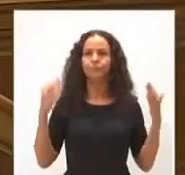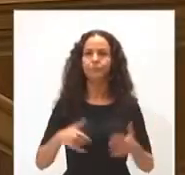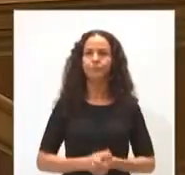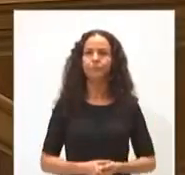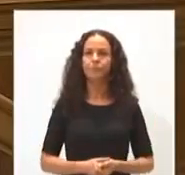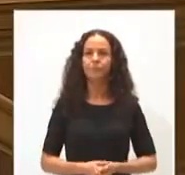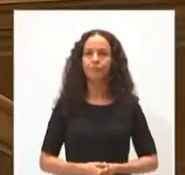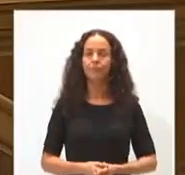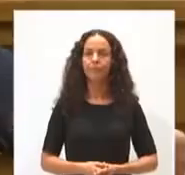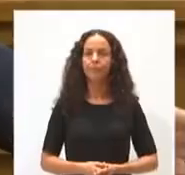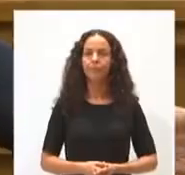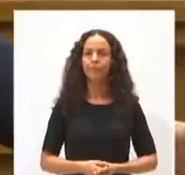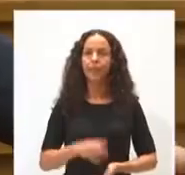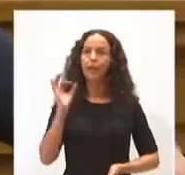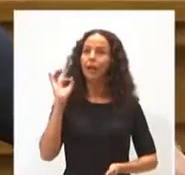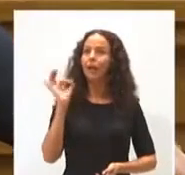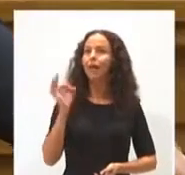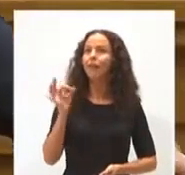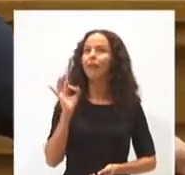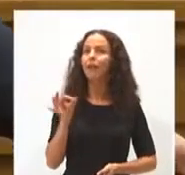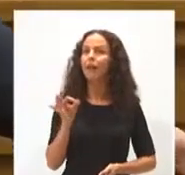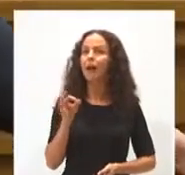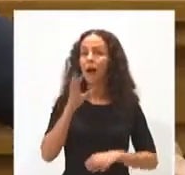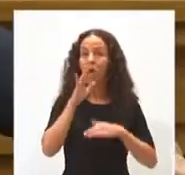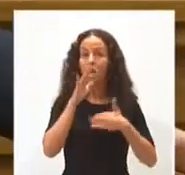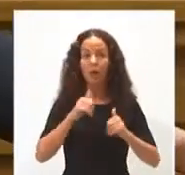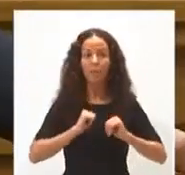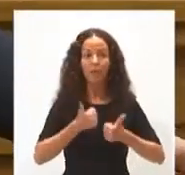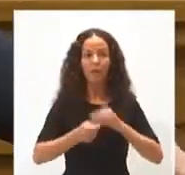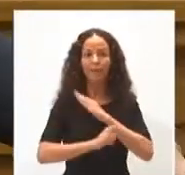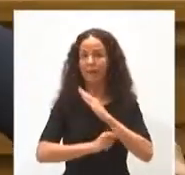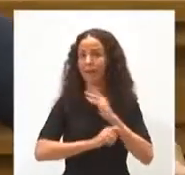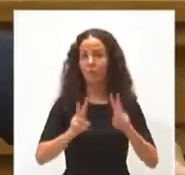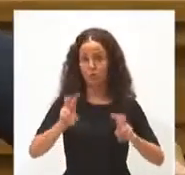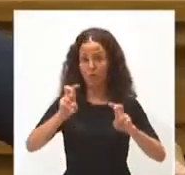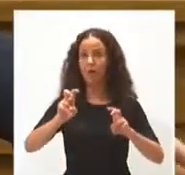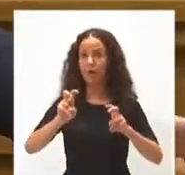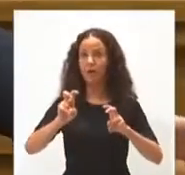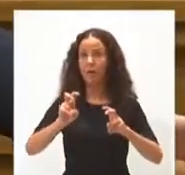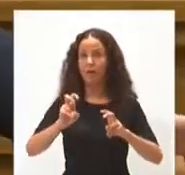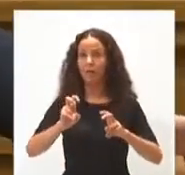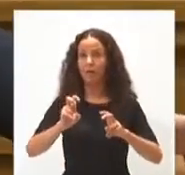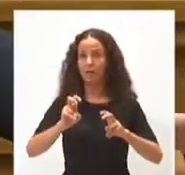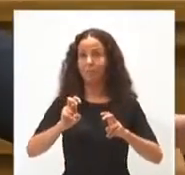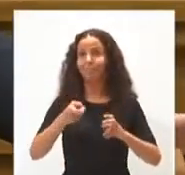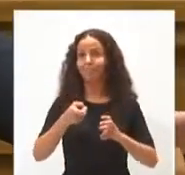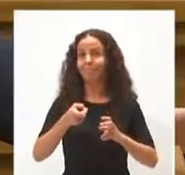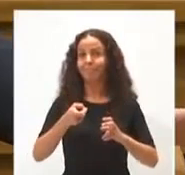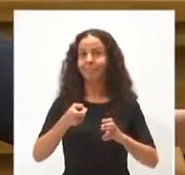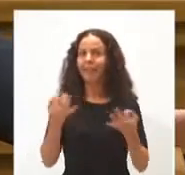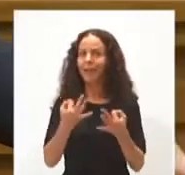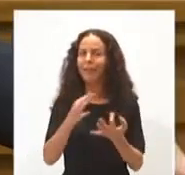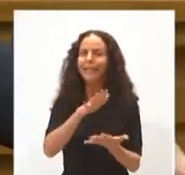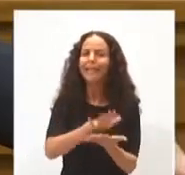y lo cierto y lo cierto es que ahora vamos a empezar con una estrategia nueva que tendrá que ser tranquila